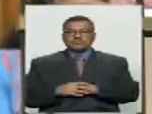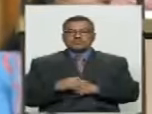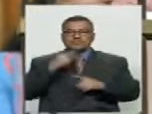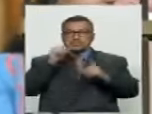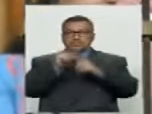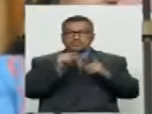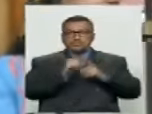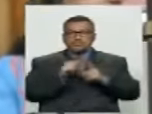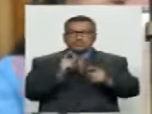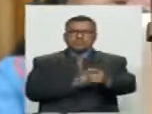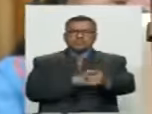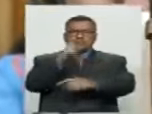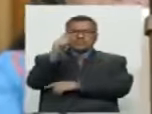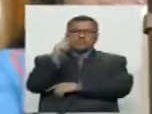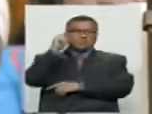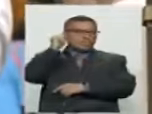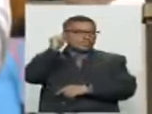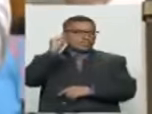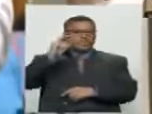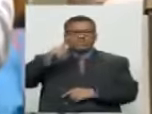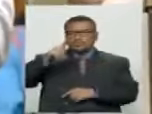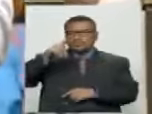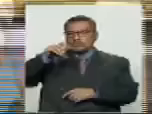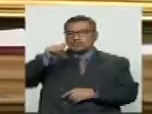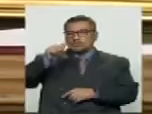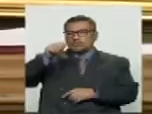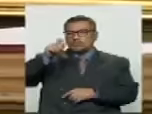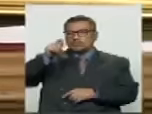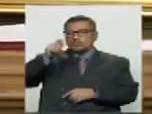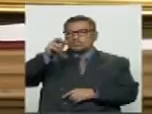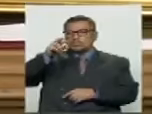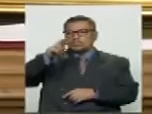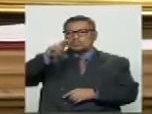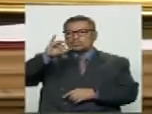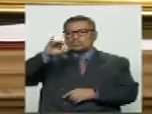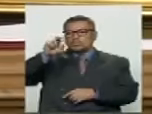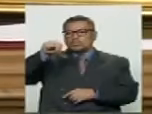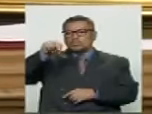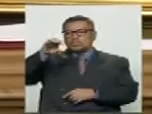Déjame el derecho de palabra a la diputada Caterín Guanipa.